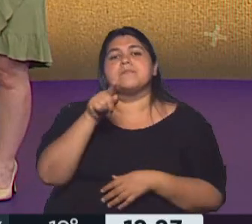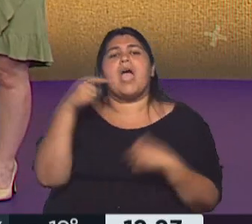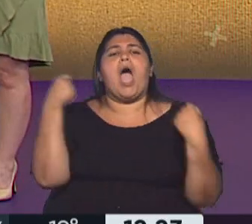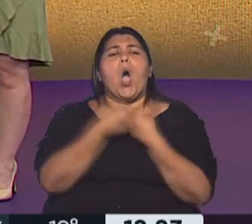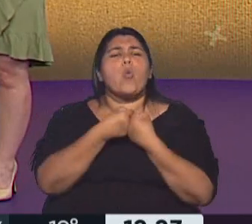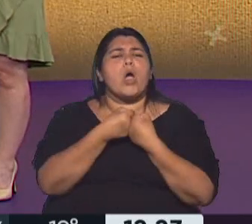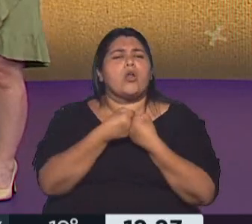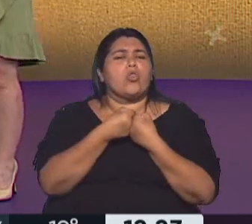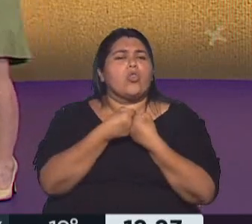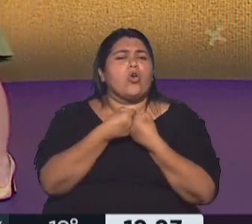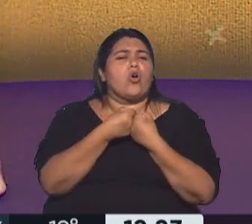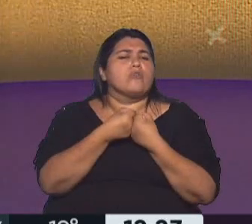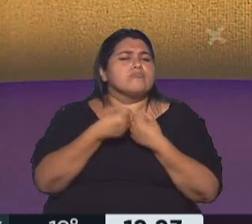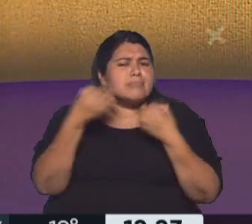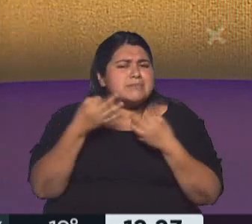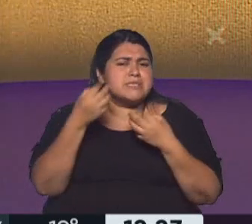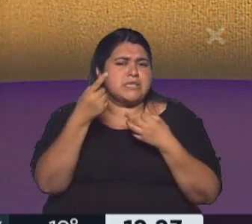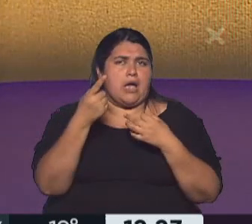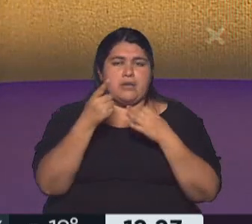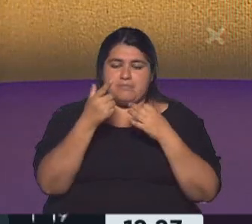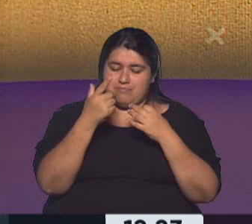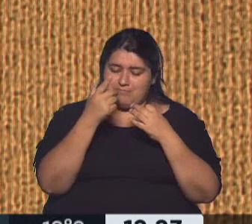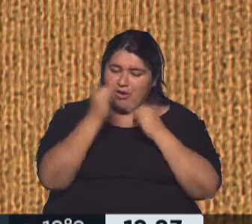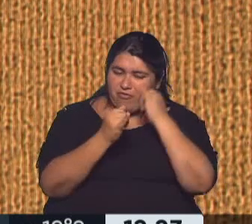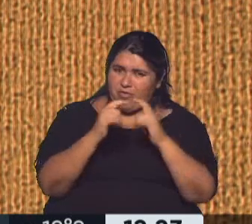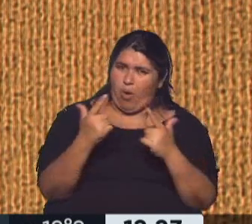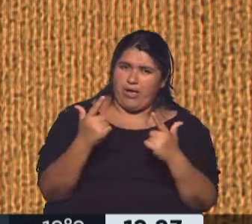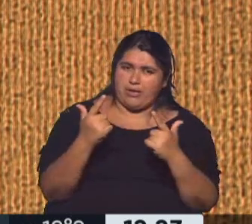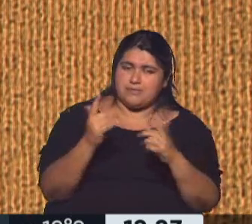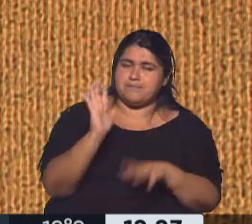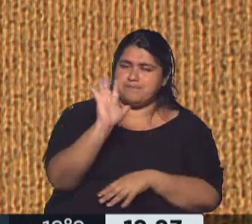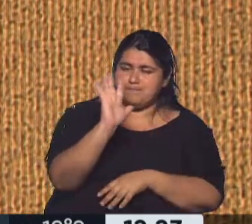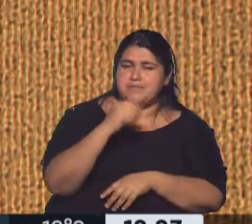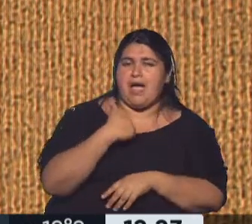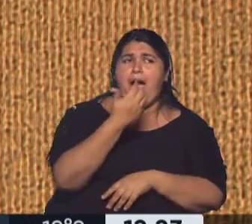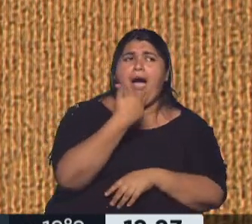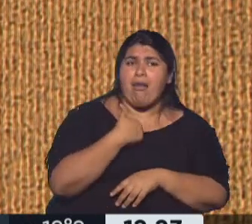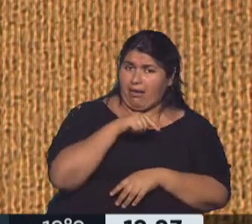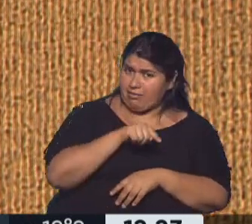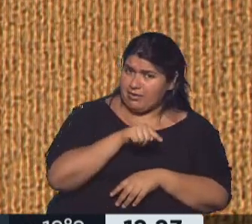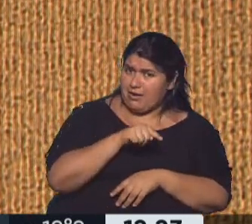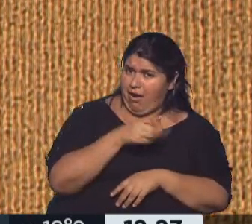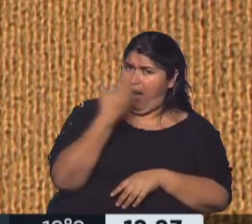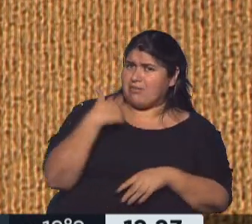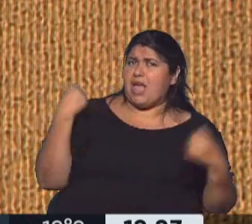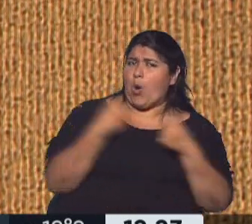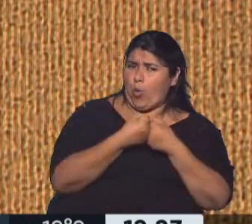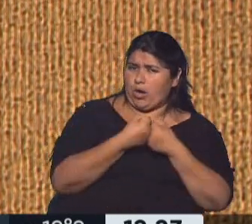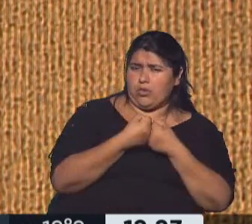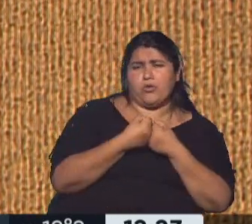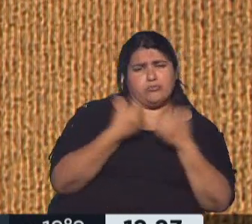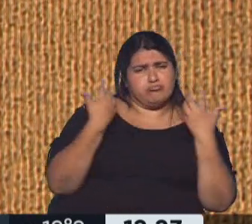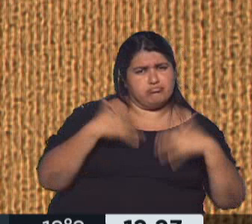sin fundamentos. Un paréntesis. Argentina accedió a un acuerdo muy